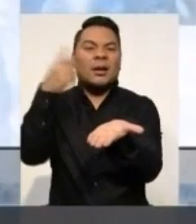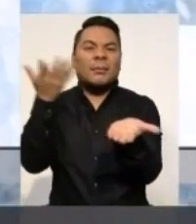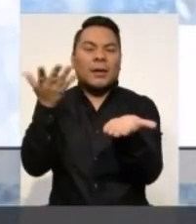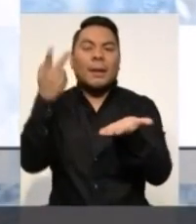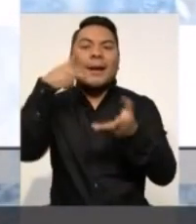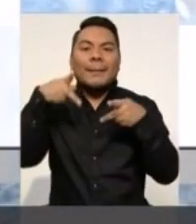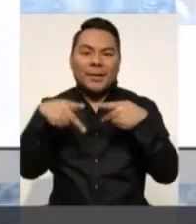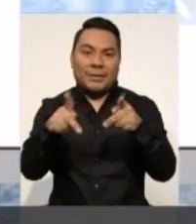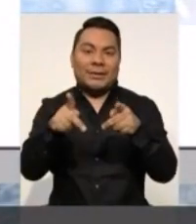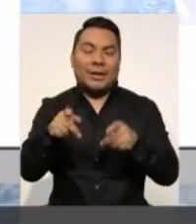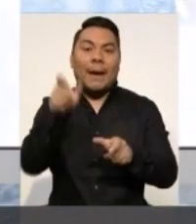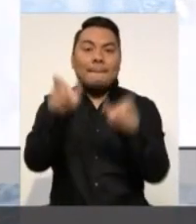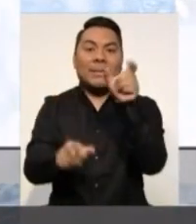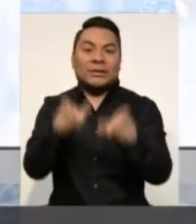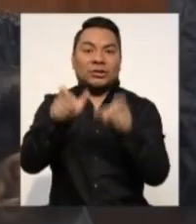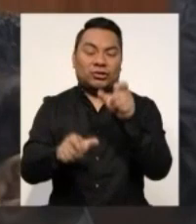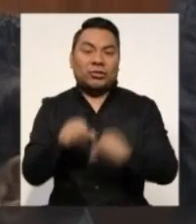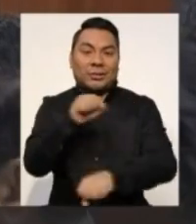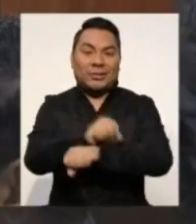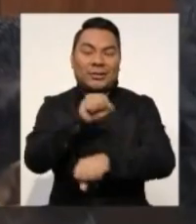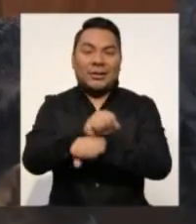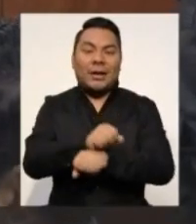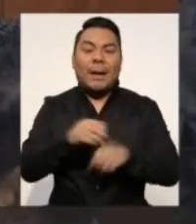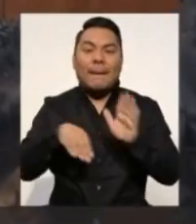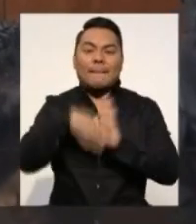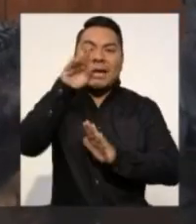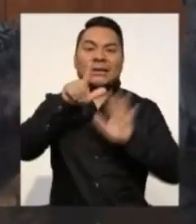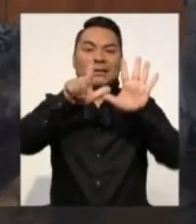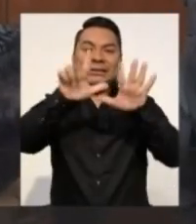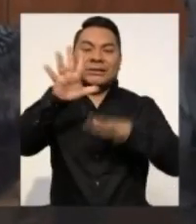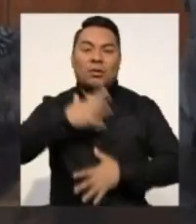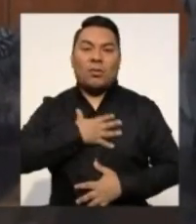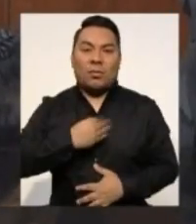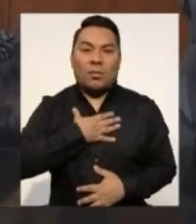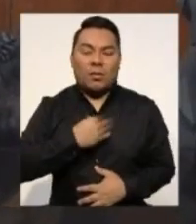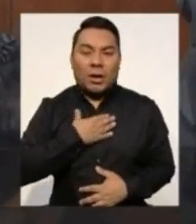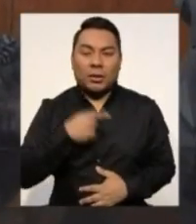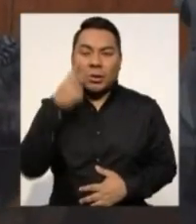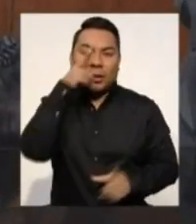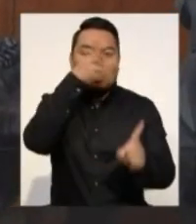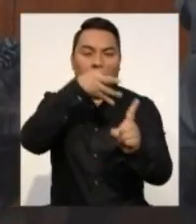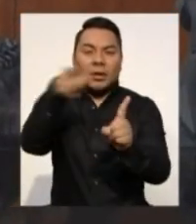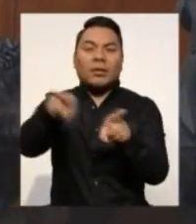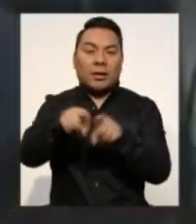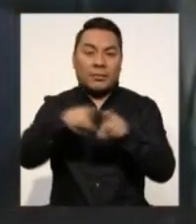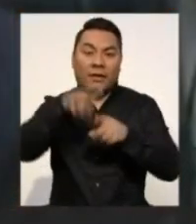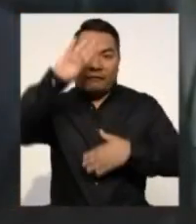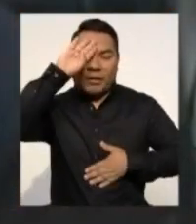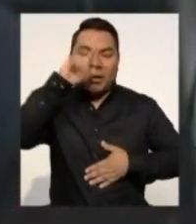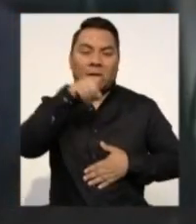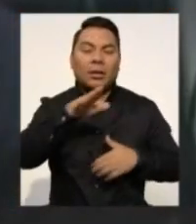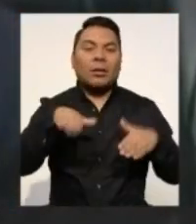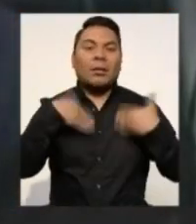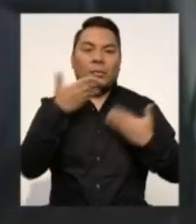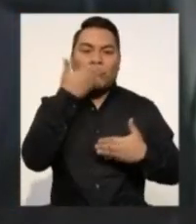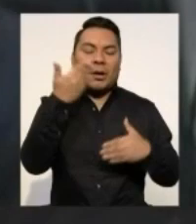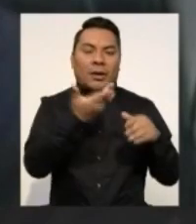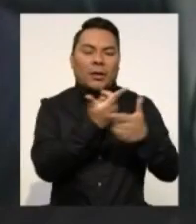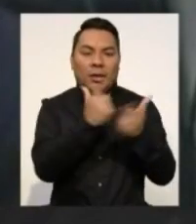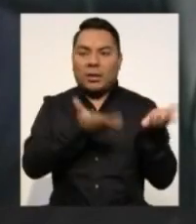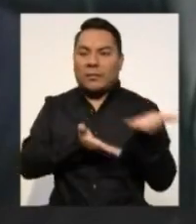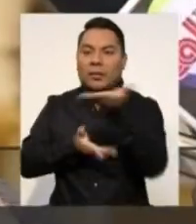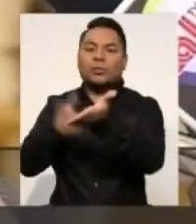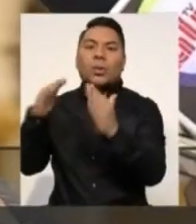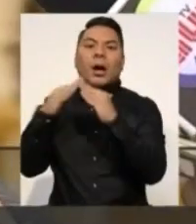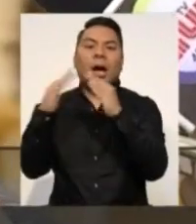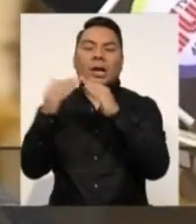que presos mayores de 75 años y con un pronóstico delicado de salud puedan cumplir sus condenas en sus